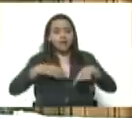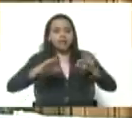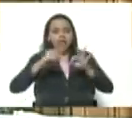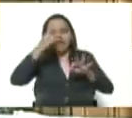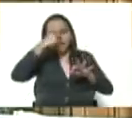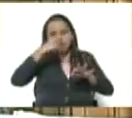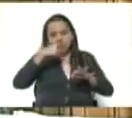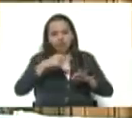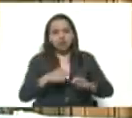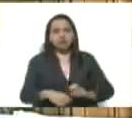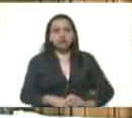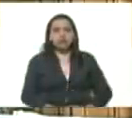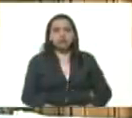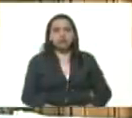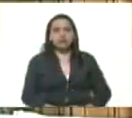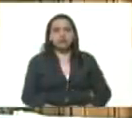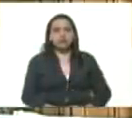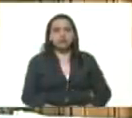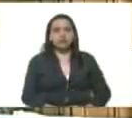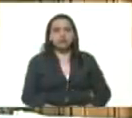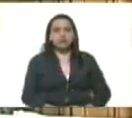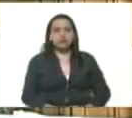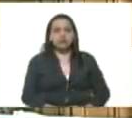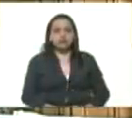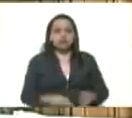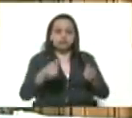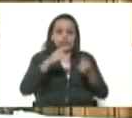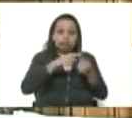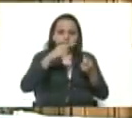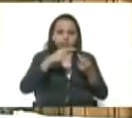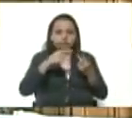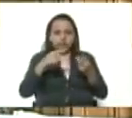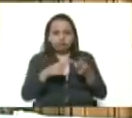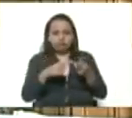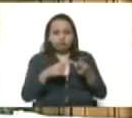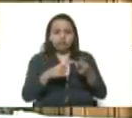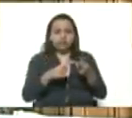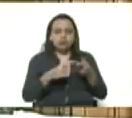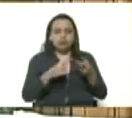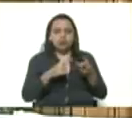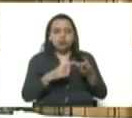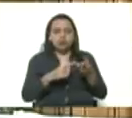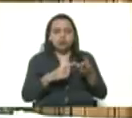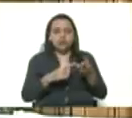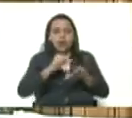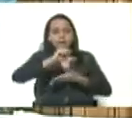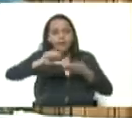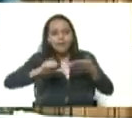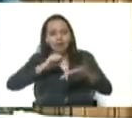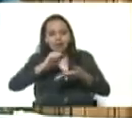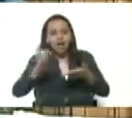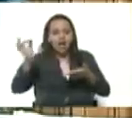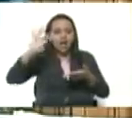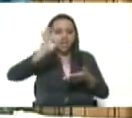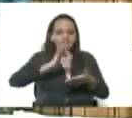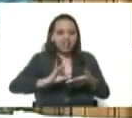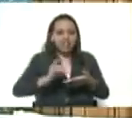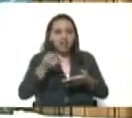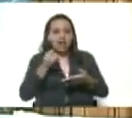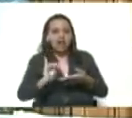así. Jengibre, mal ojillo, saúco, miel de abeja, que es